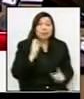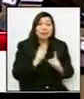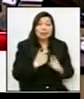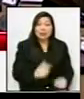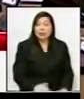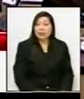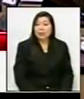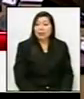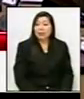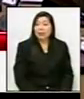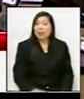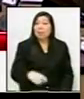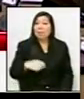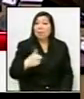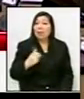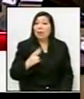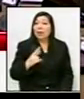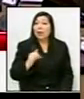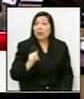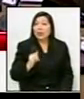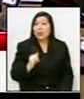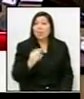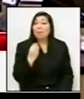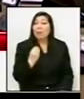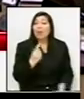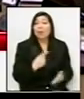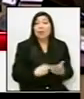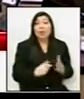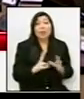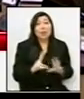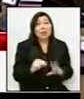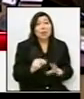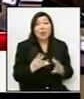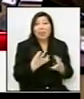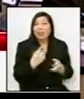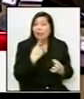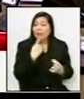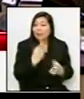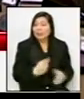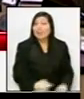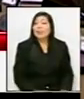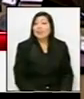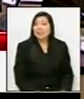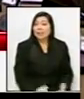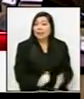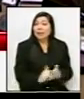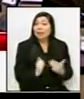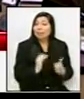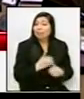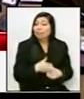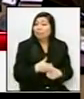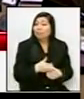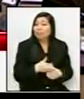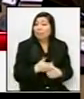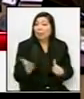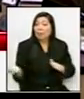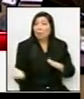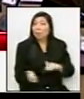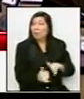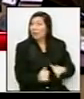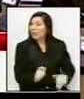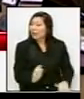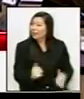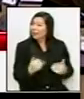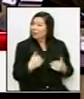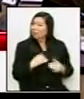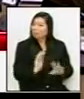congresista Pacori, porque no quisiera, sinceramente, señor Presidente, de que esto llegue y lo archiven. Eso es lo que